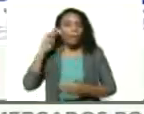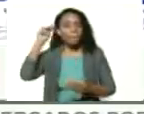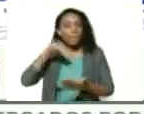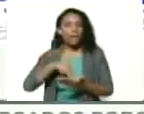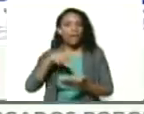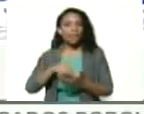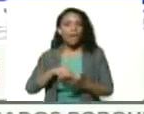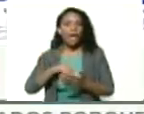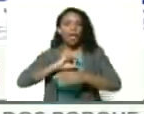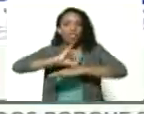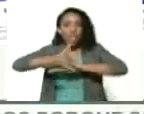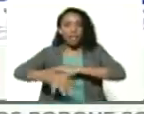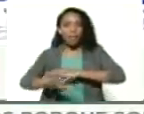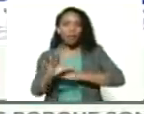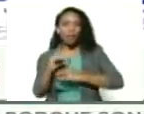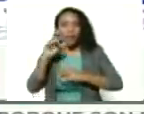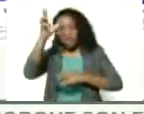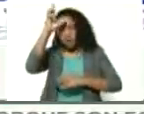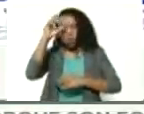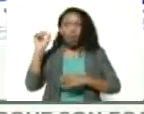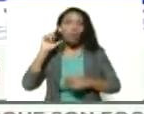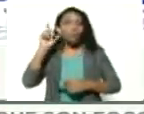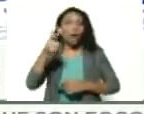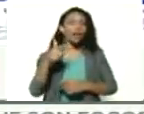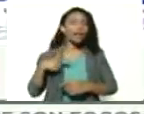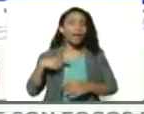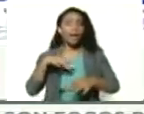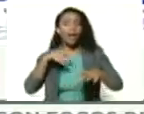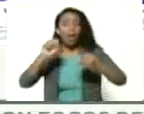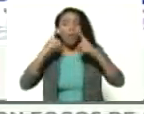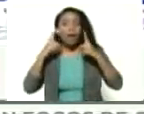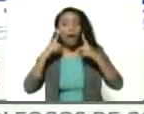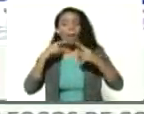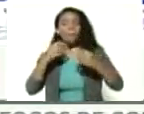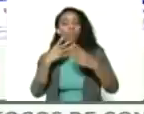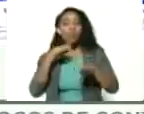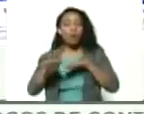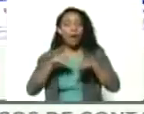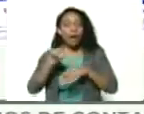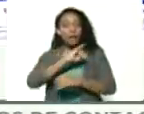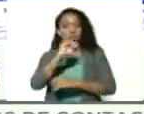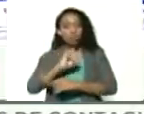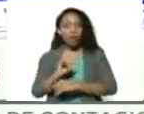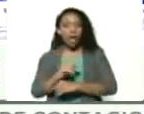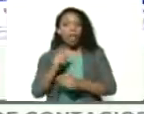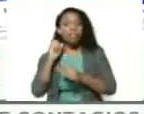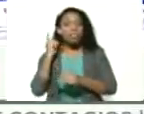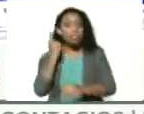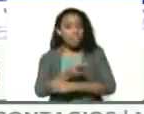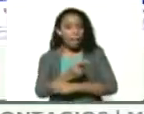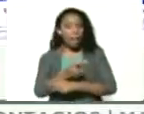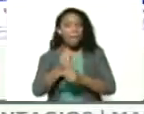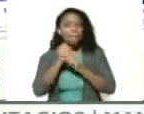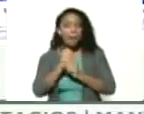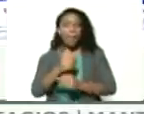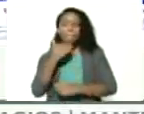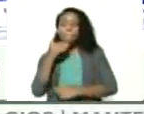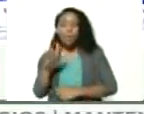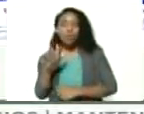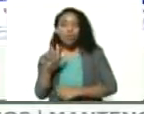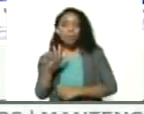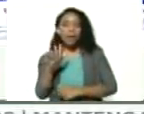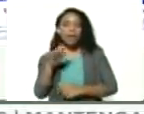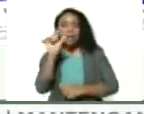Del Tamacuro, Falcón, Guárico, La Guaira, Monagas, Nueva Esparta y Zulia. Debemos esperar las próximas semanas a